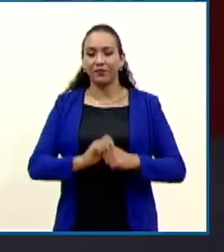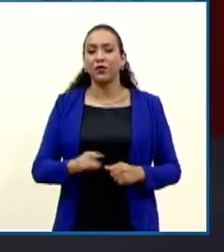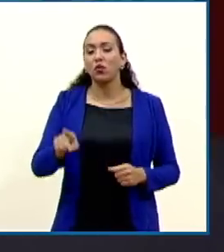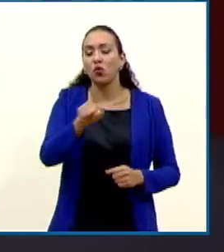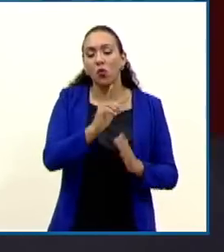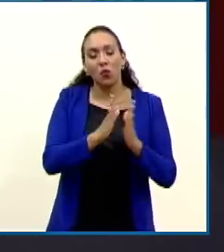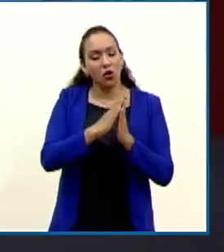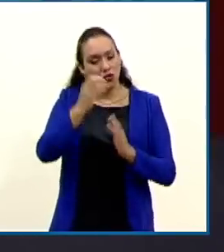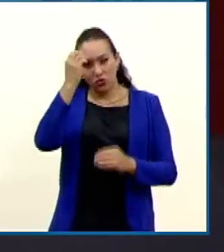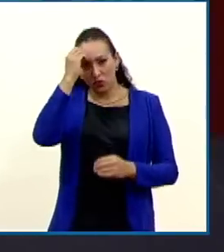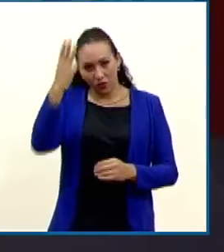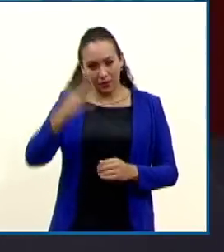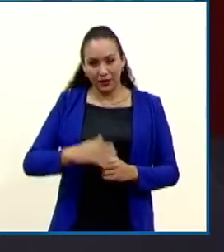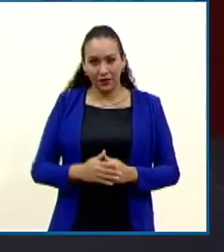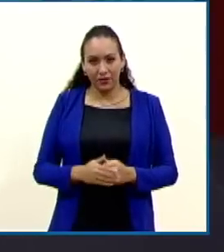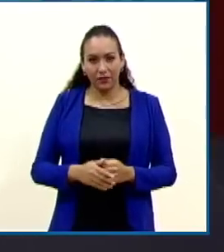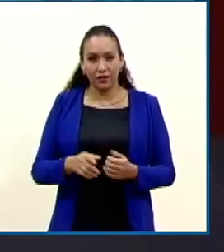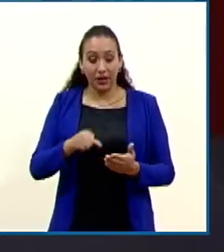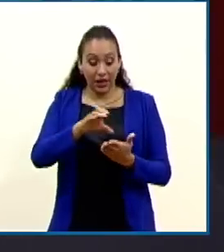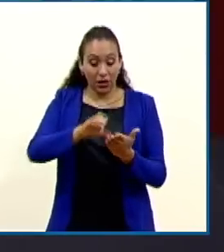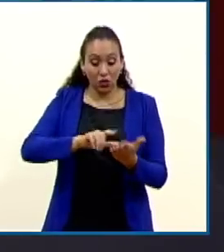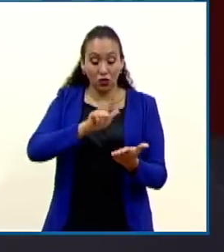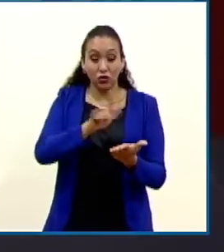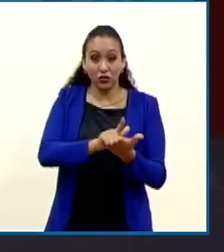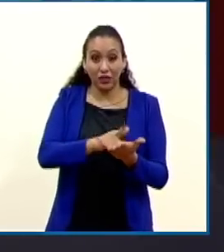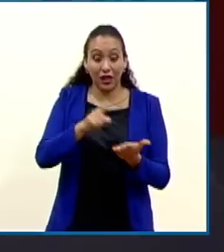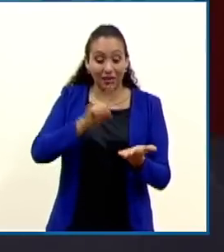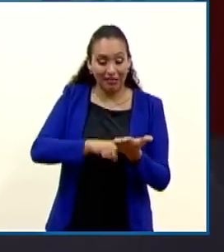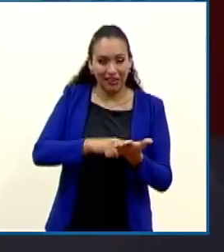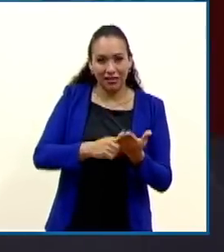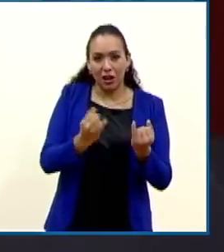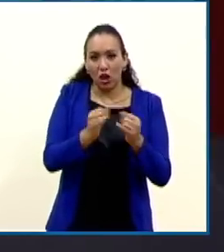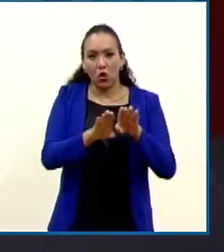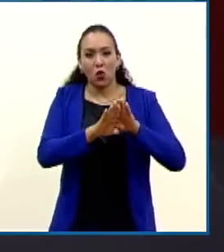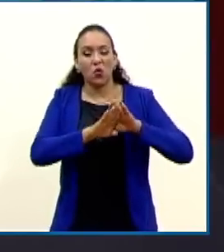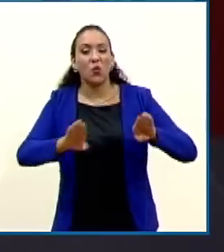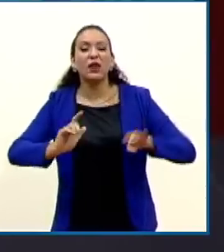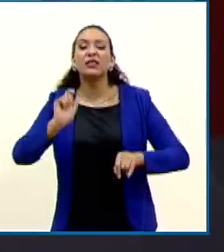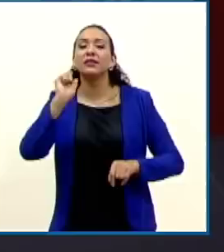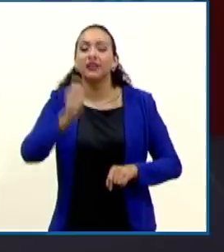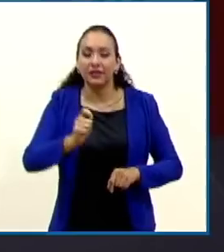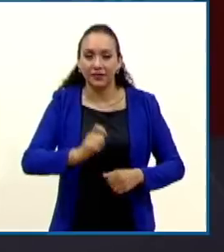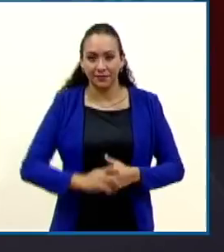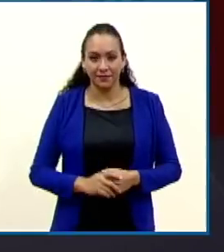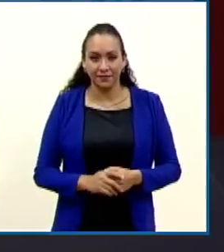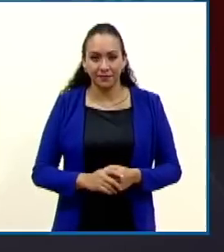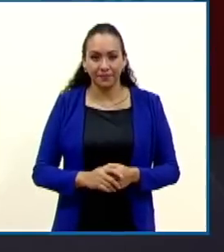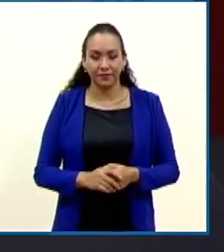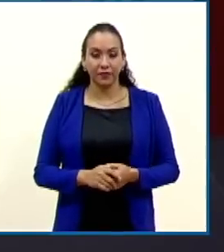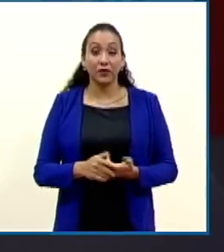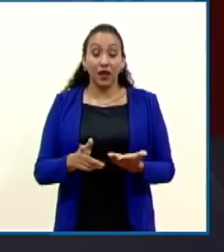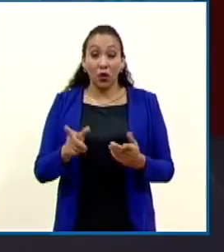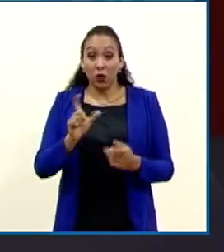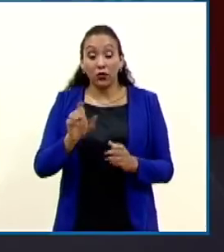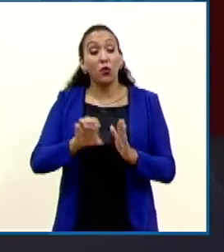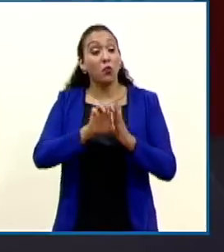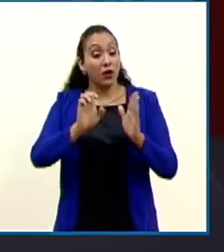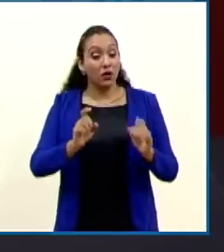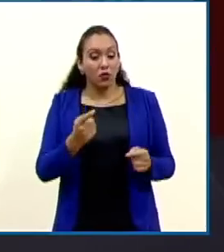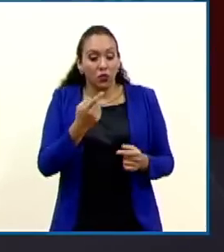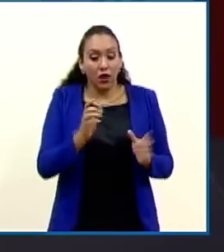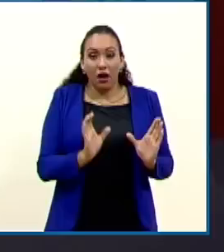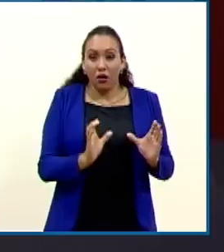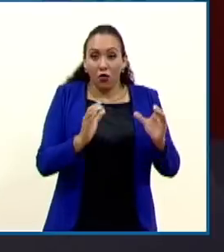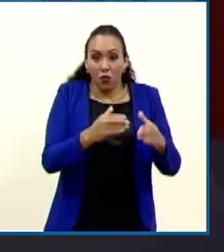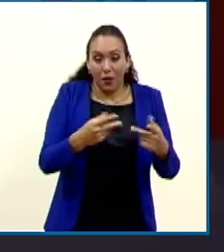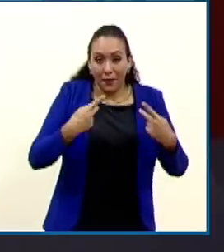nunca que la democracia constitucional implica vivir en una comunidad de